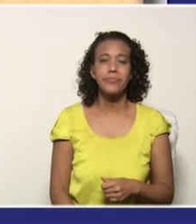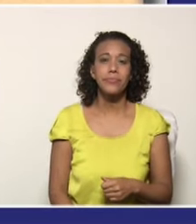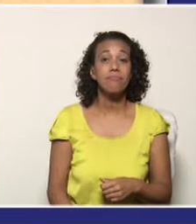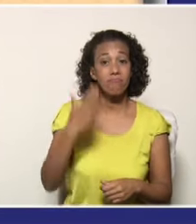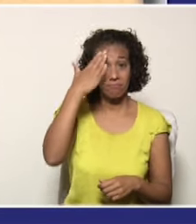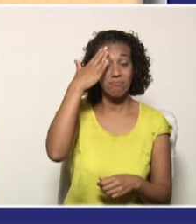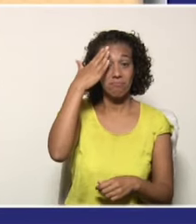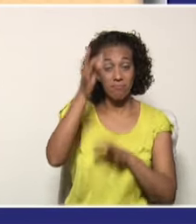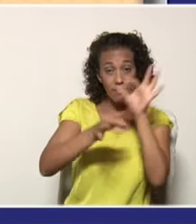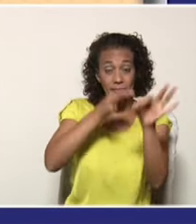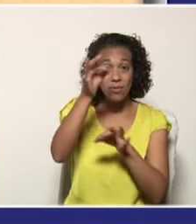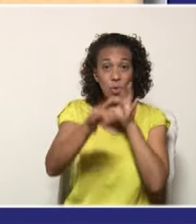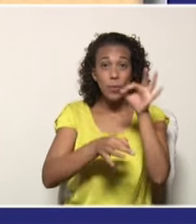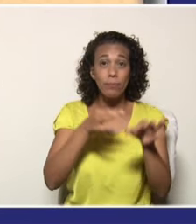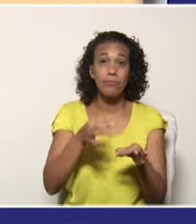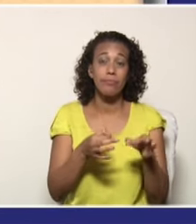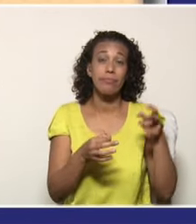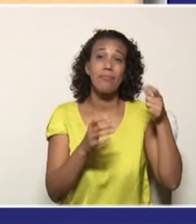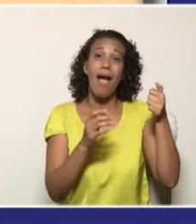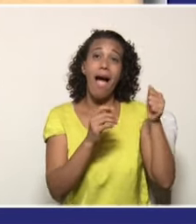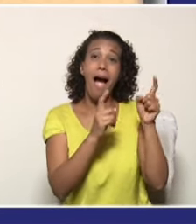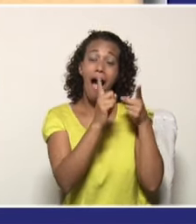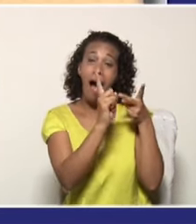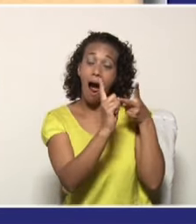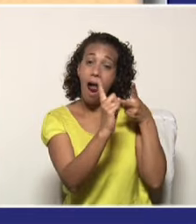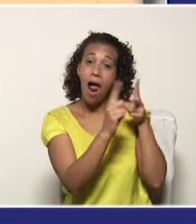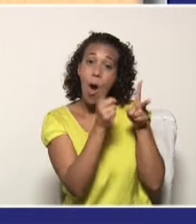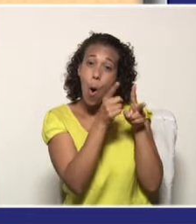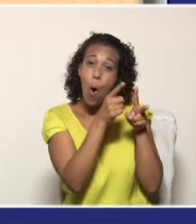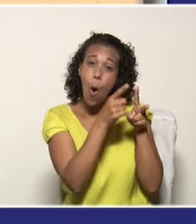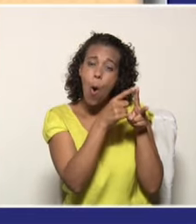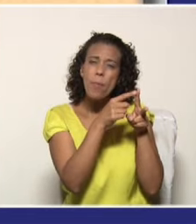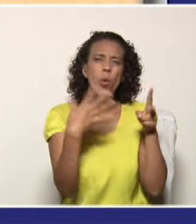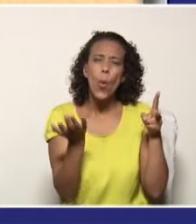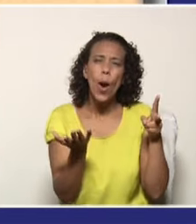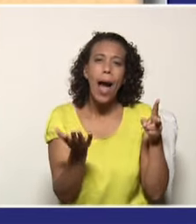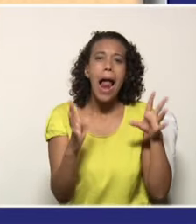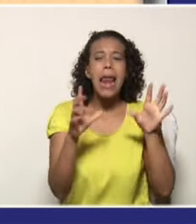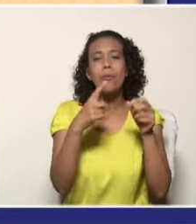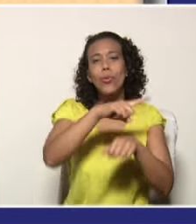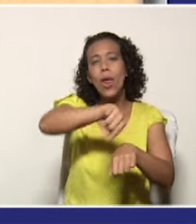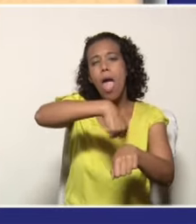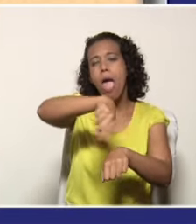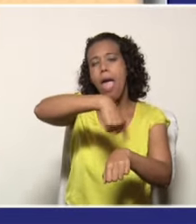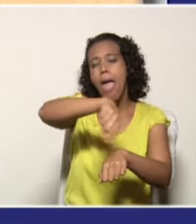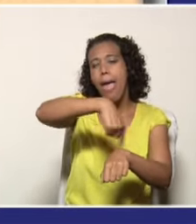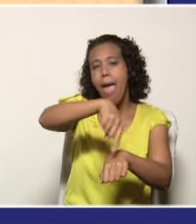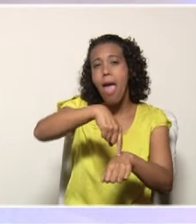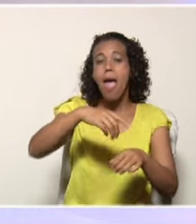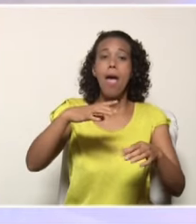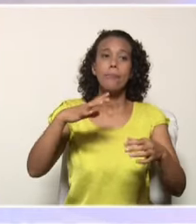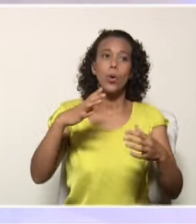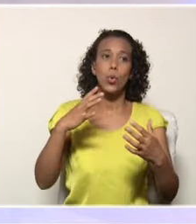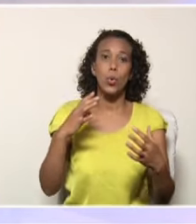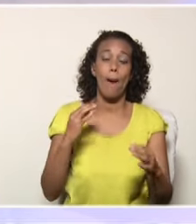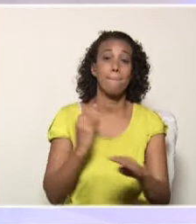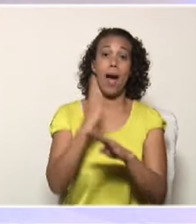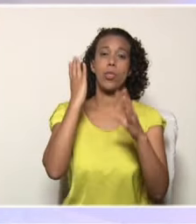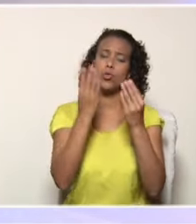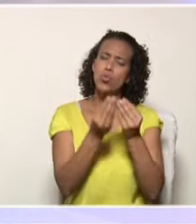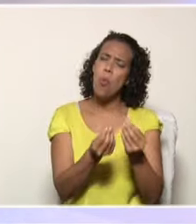Cuando nosotros hablamos de un ejercicio anaeróbico, quiere decir que son ejercicios de larga duración y baja intensidad, con